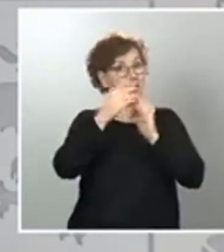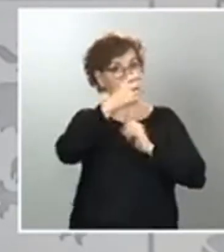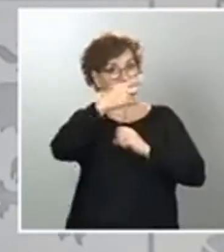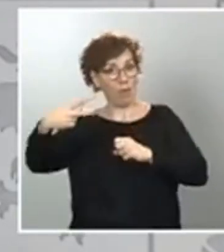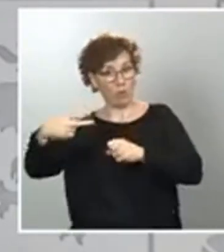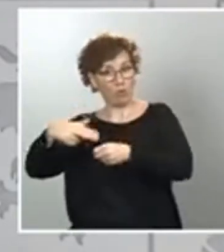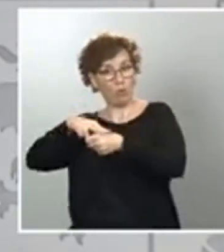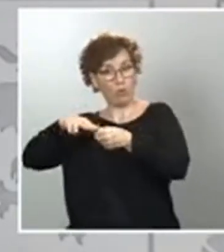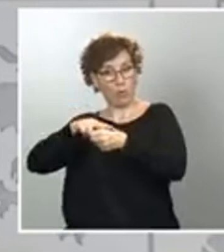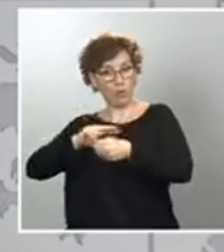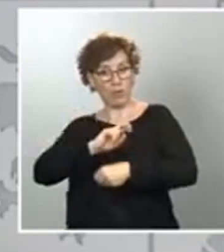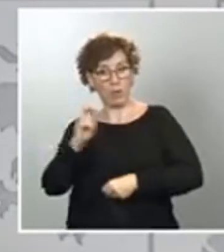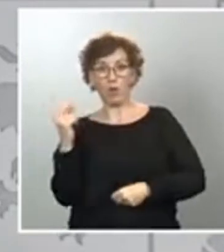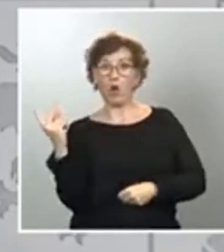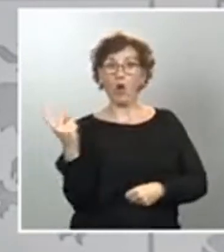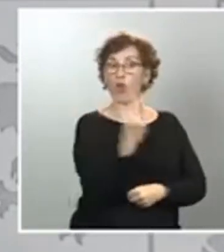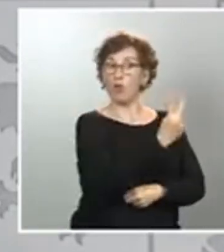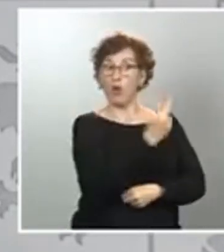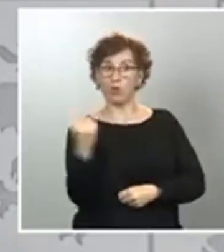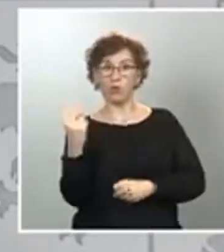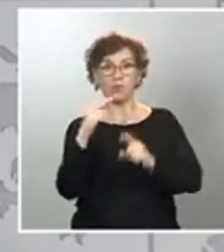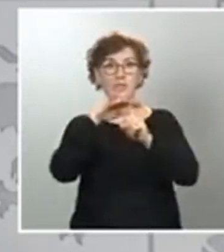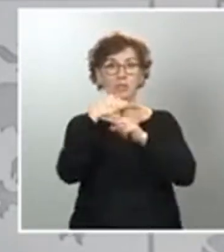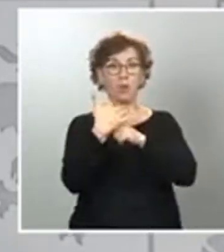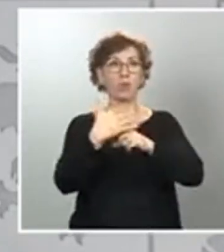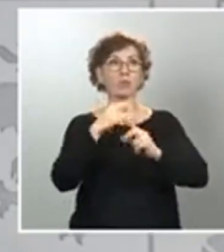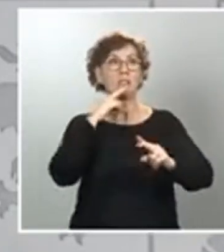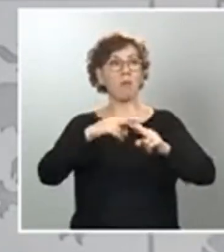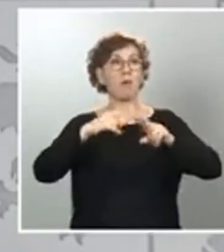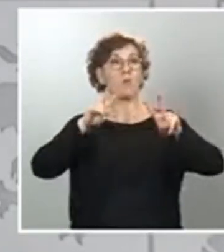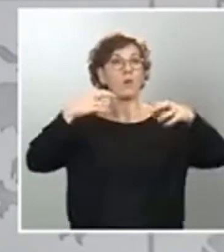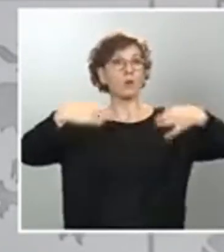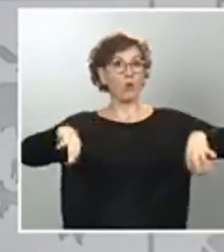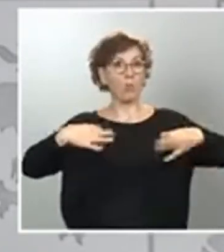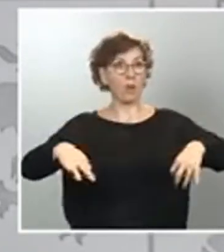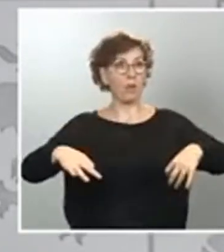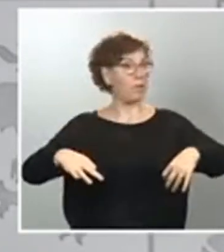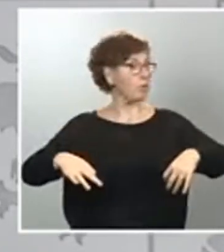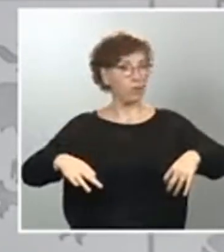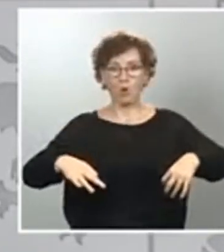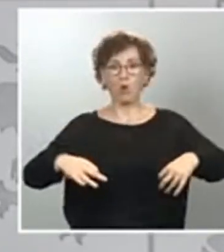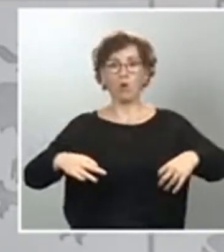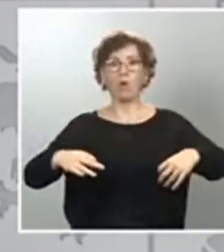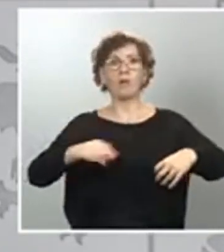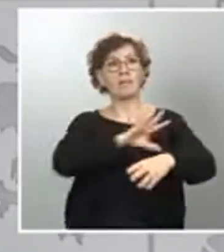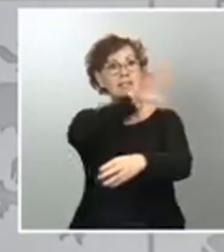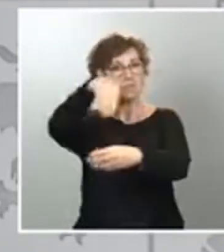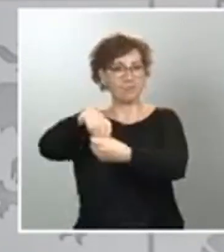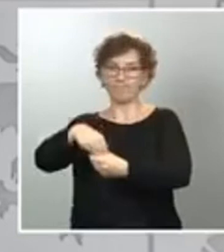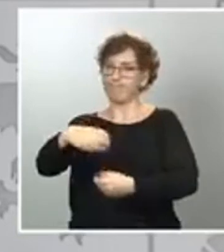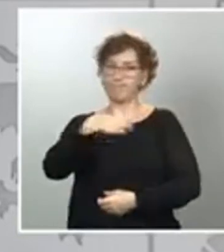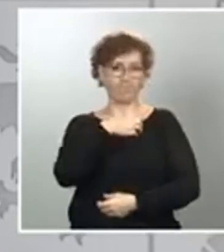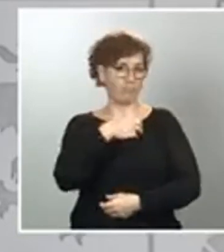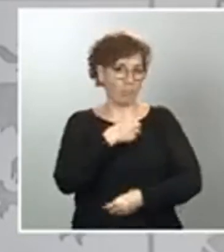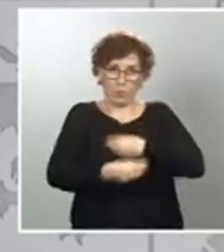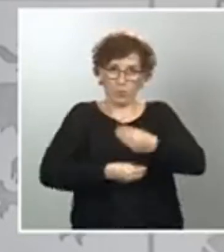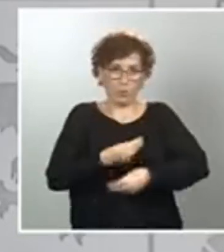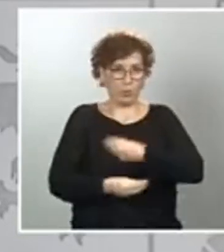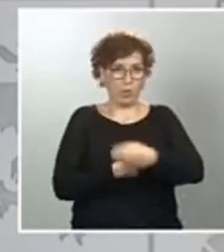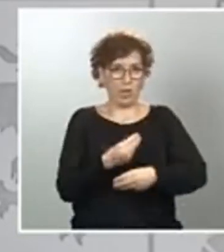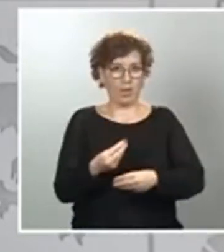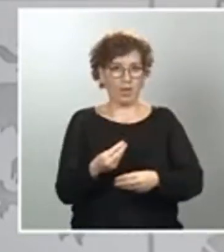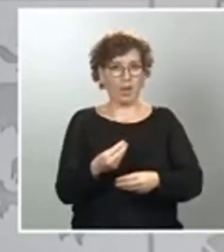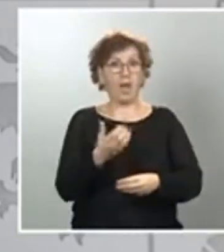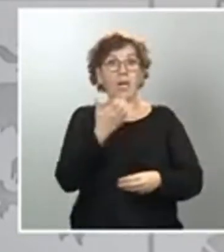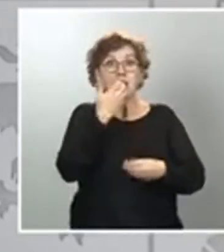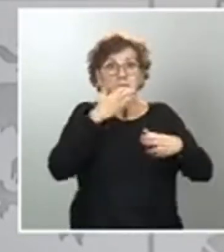usted no podrá disfrutar, digamos, de esa segunda residencia. Si esa segunda residencia usted la tiene en la misma provincia en